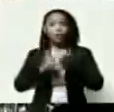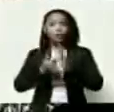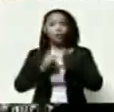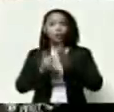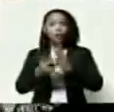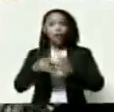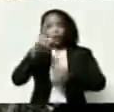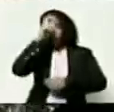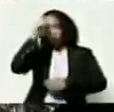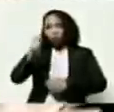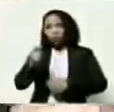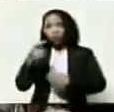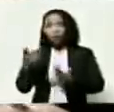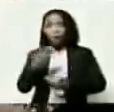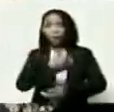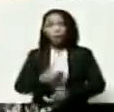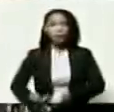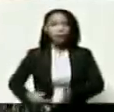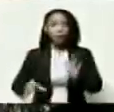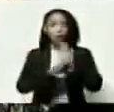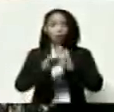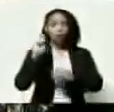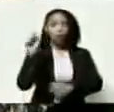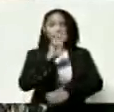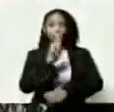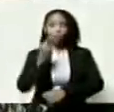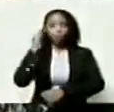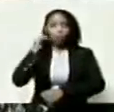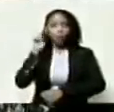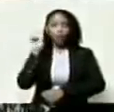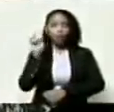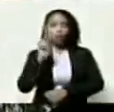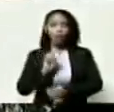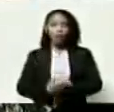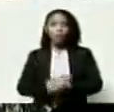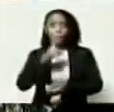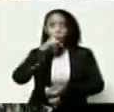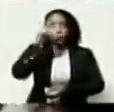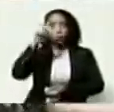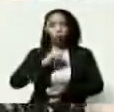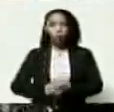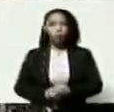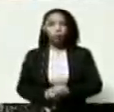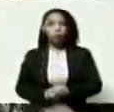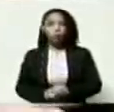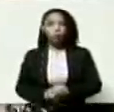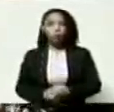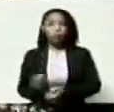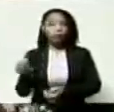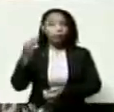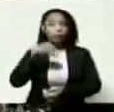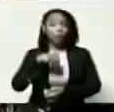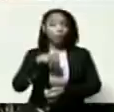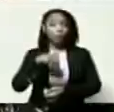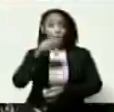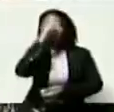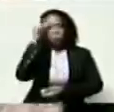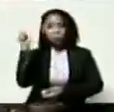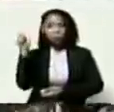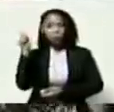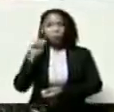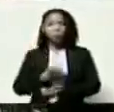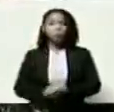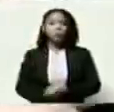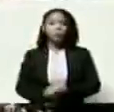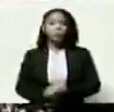el reconocimiento al presidente constitucional de la República Bolivariana de Venezuela, Nicolás Maduro Moros, y que además el Partido Socialista Unido de